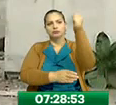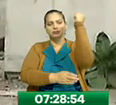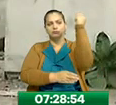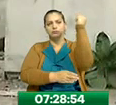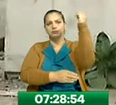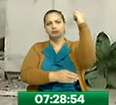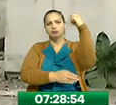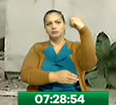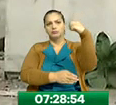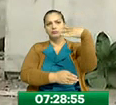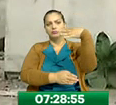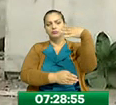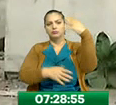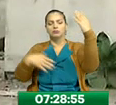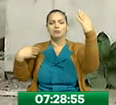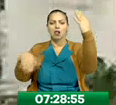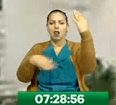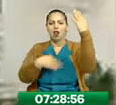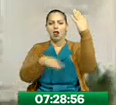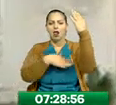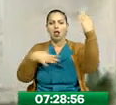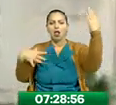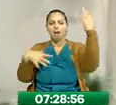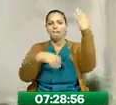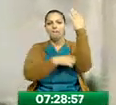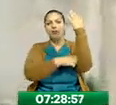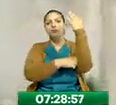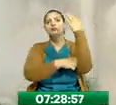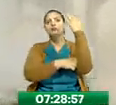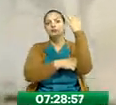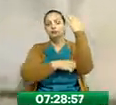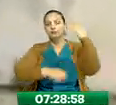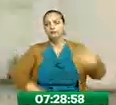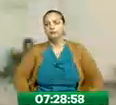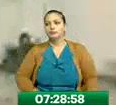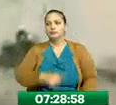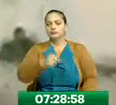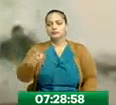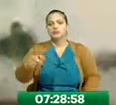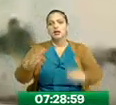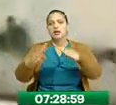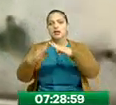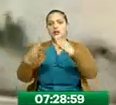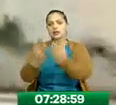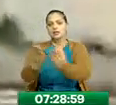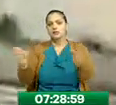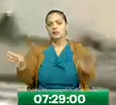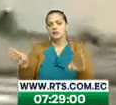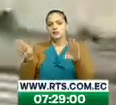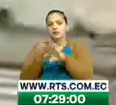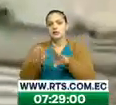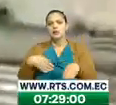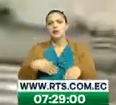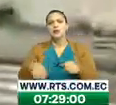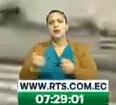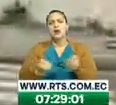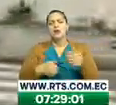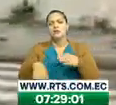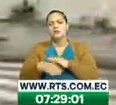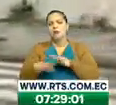hormigón y asimismo el cerramiento de una casa destruidos, son las imágenes que ellos tienen que